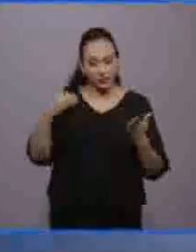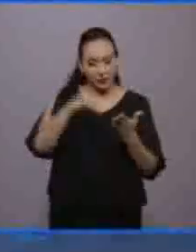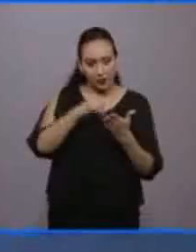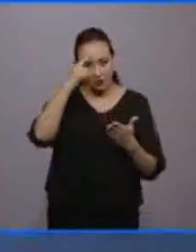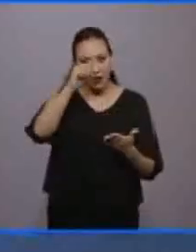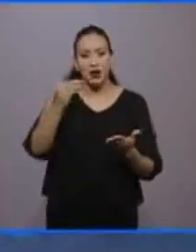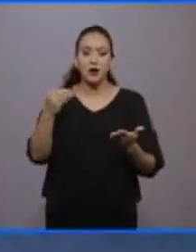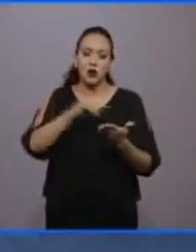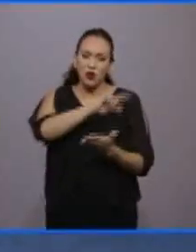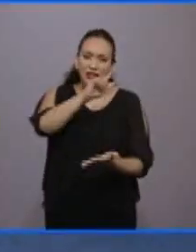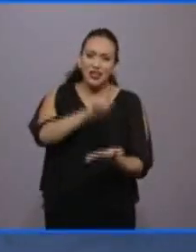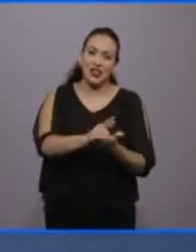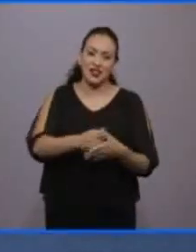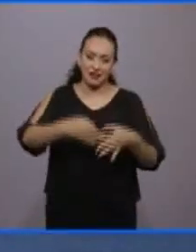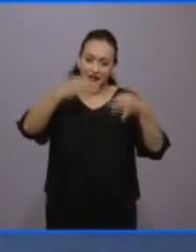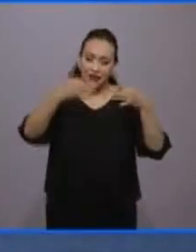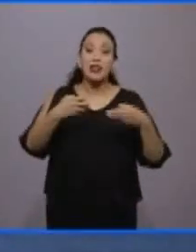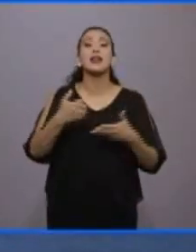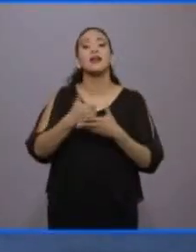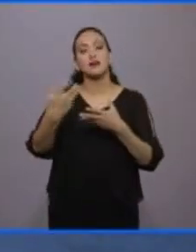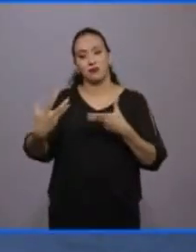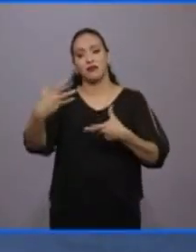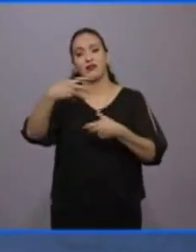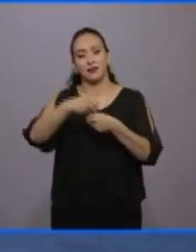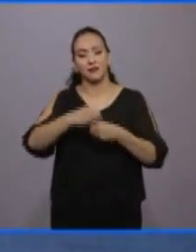una justicia inclusiva y equitativa.